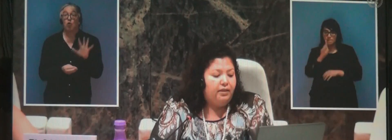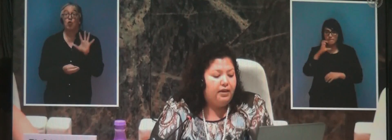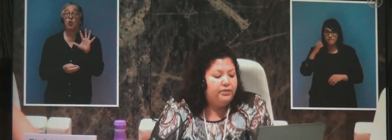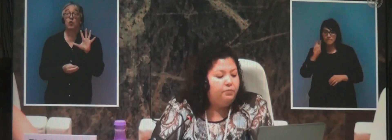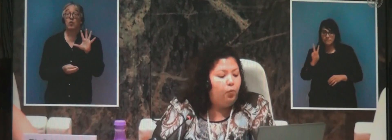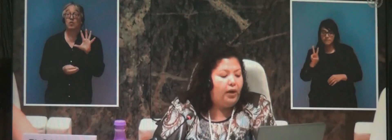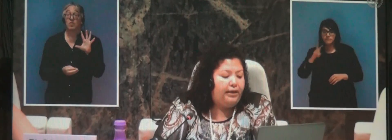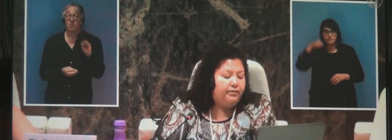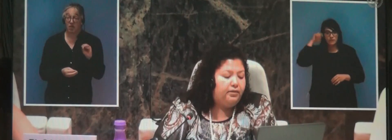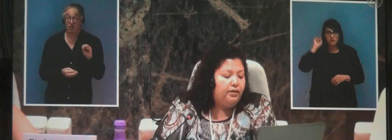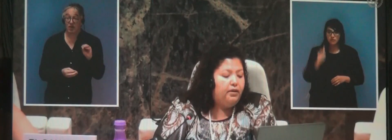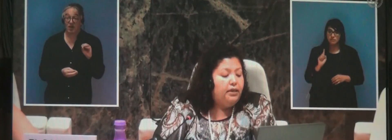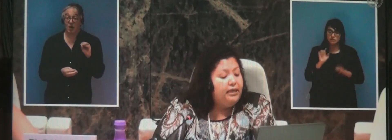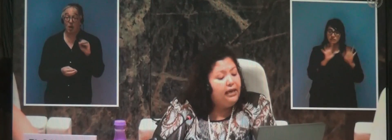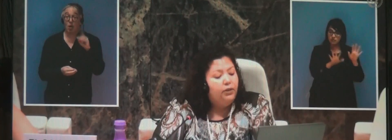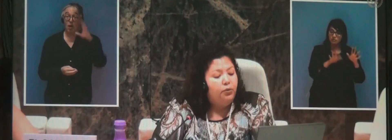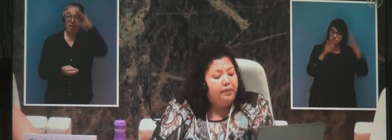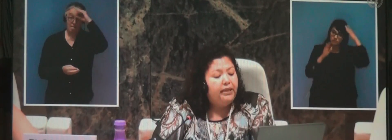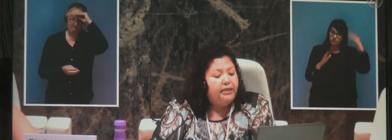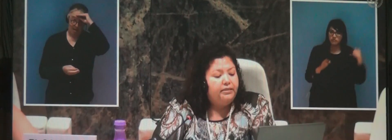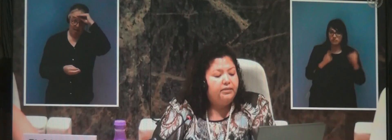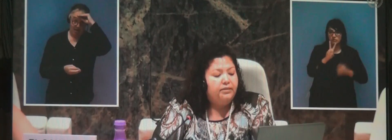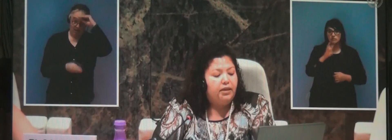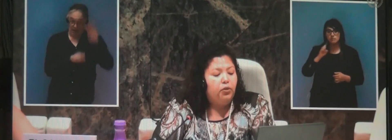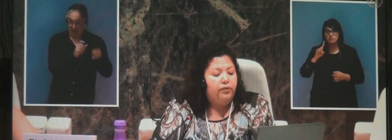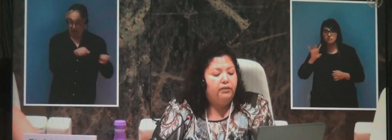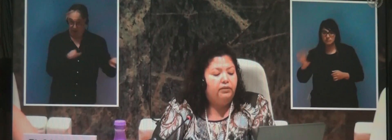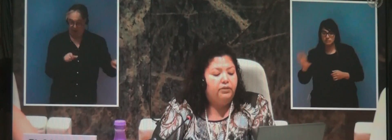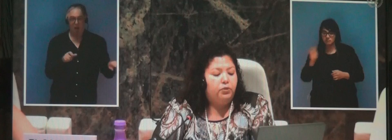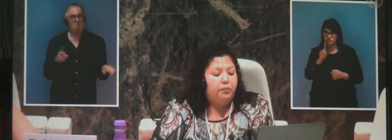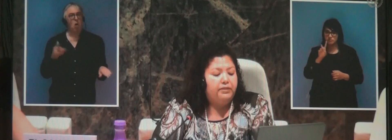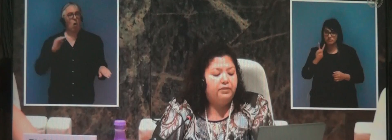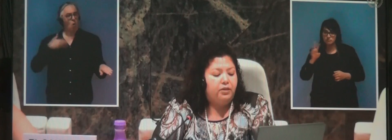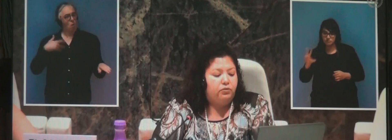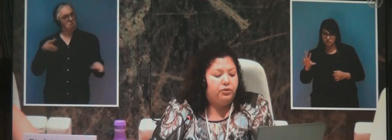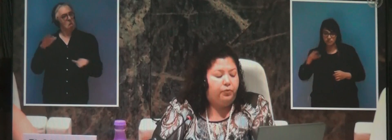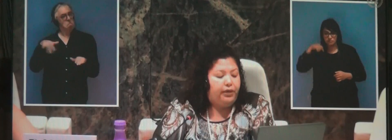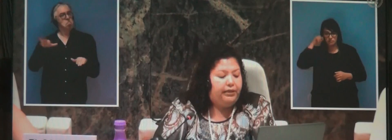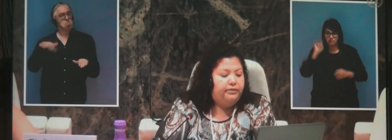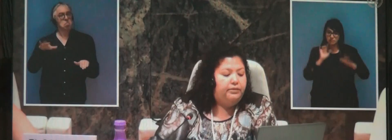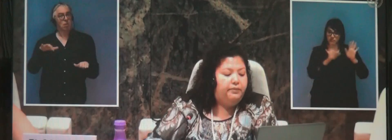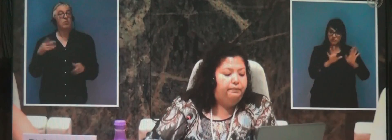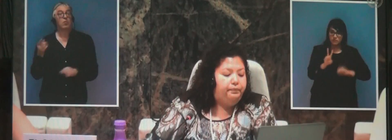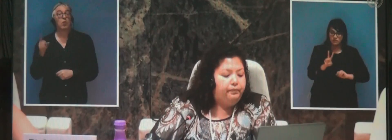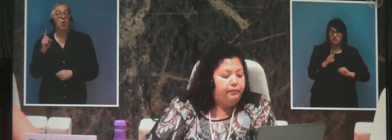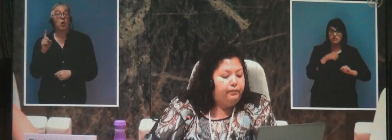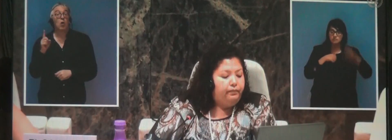y 10 mujeres. Y en el 2015, 123 hombres y 12 mujeres.